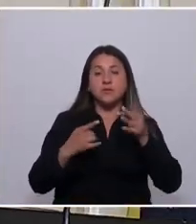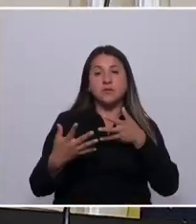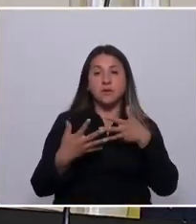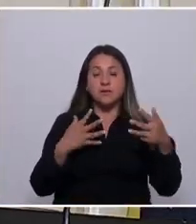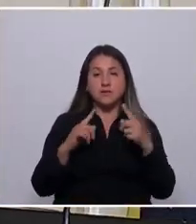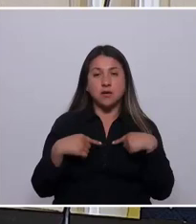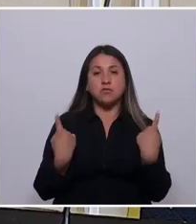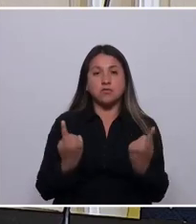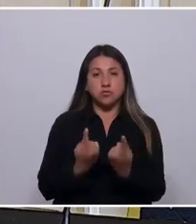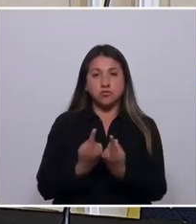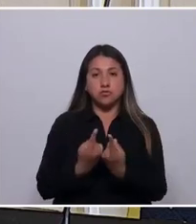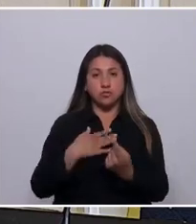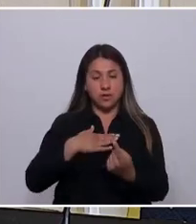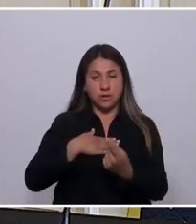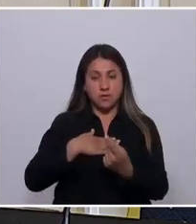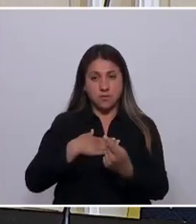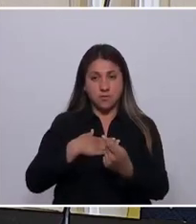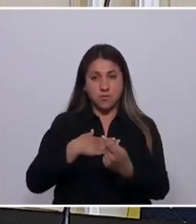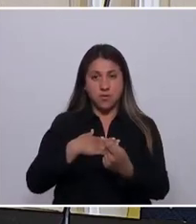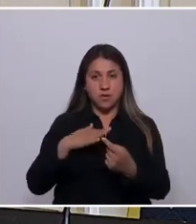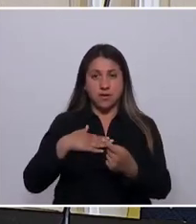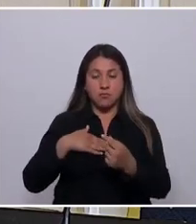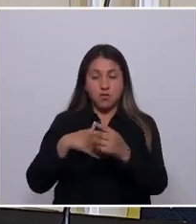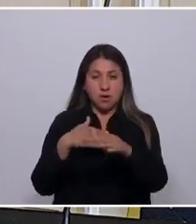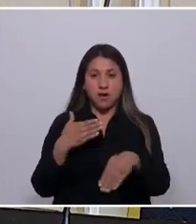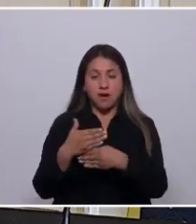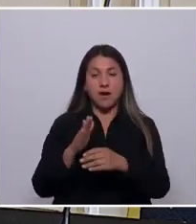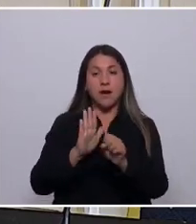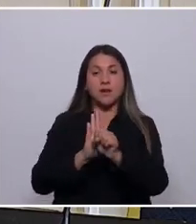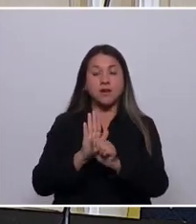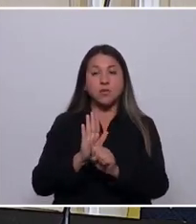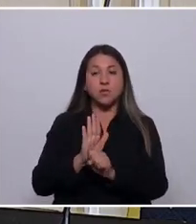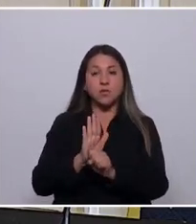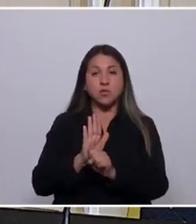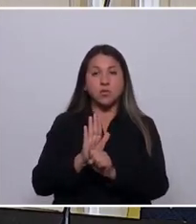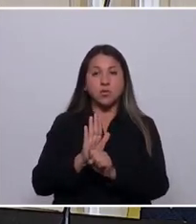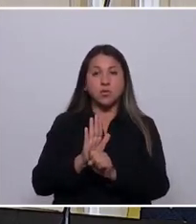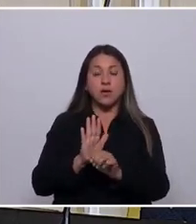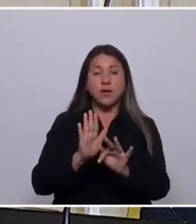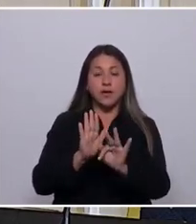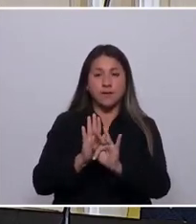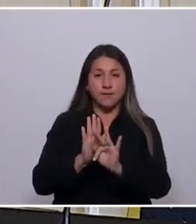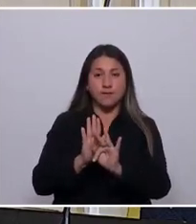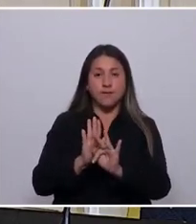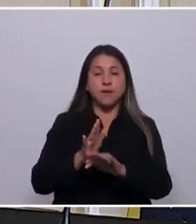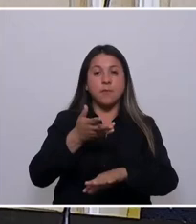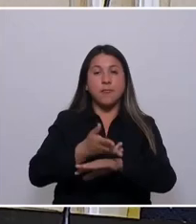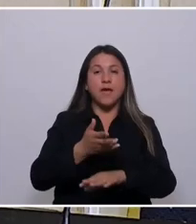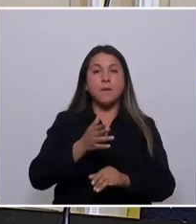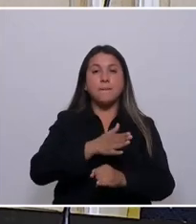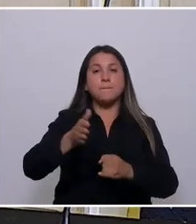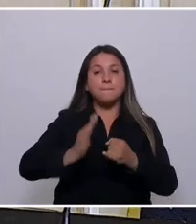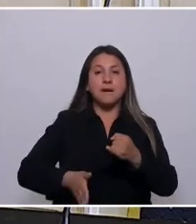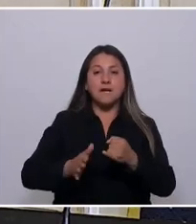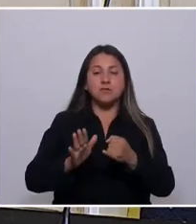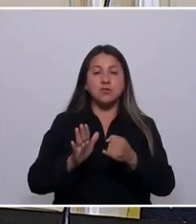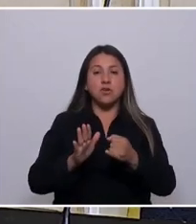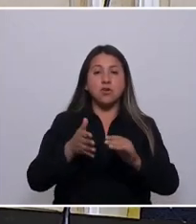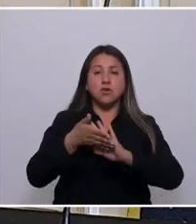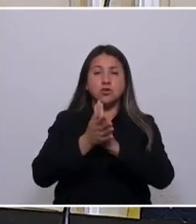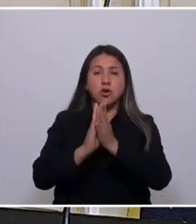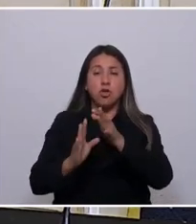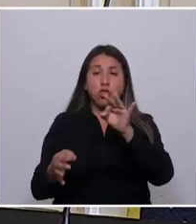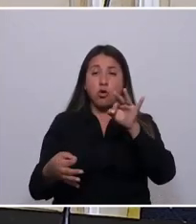estamos intentando agregar a este artículo, al numeral F, es que existe un plazo para incorporar todos los